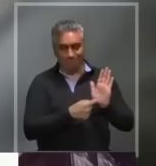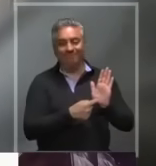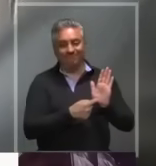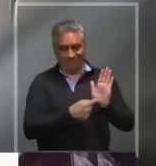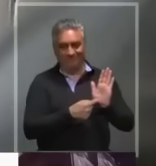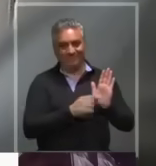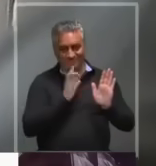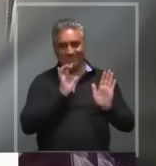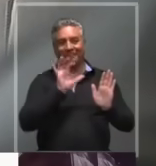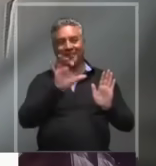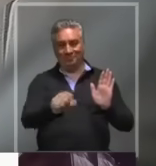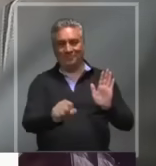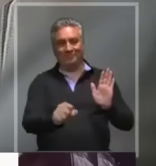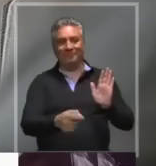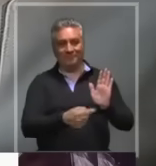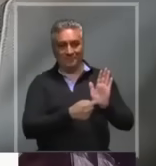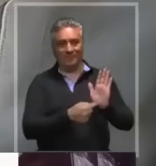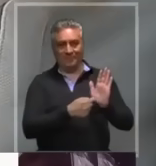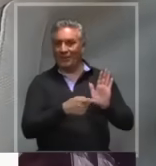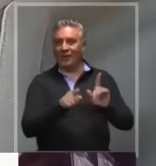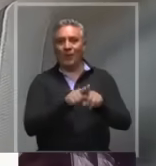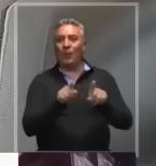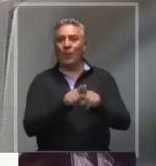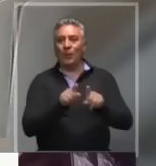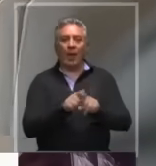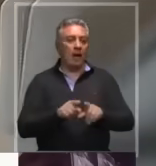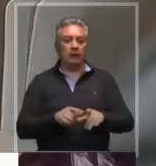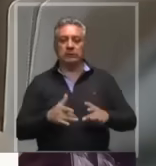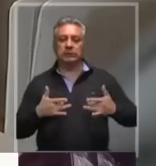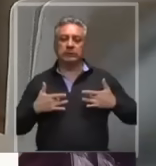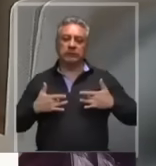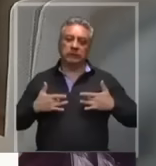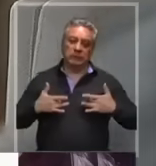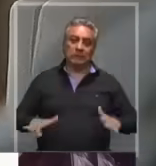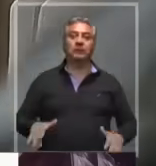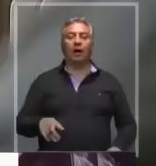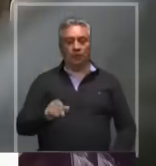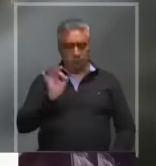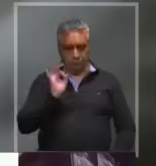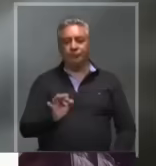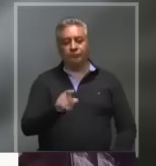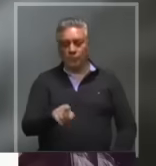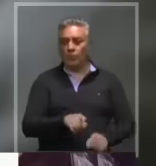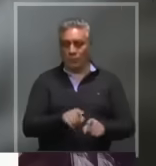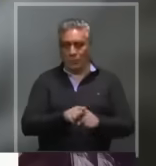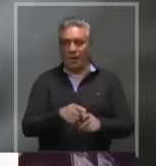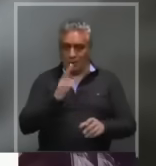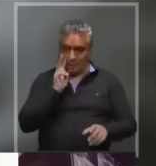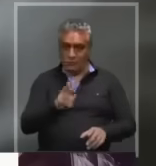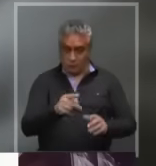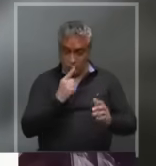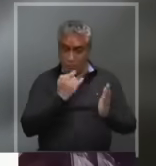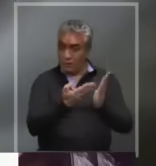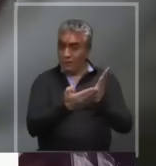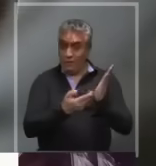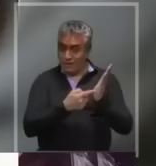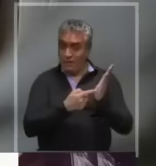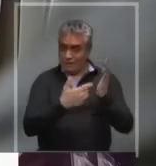esto. Esta es una negligencia, pero de marca mayor. O sea, viendo este informe,